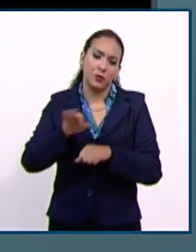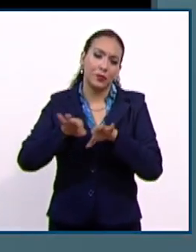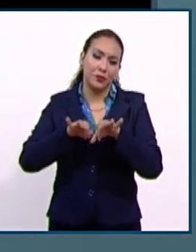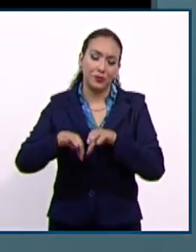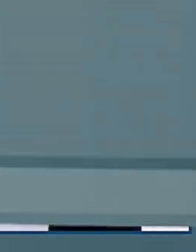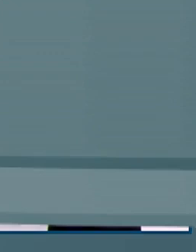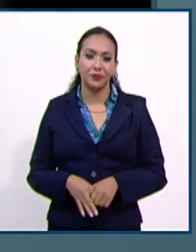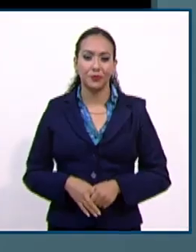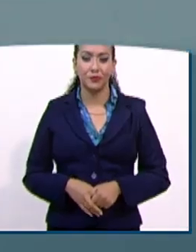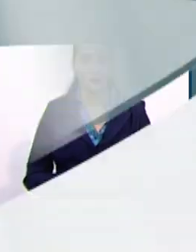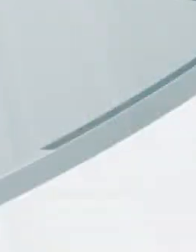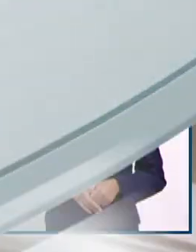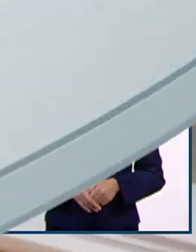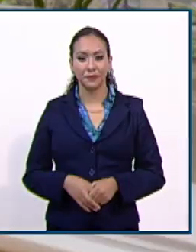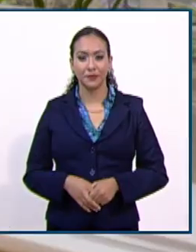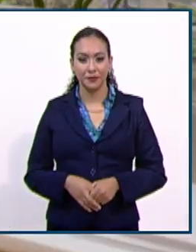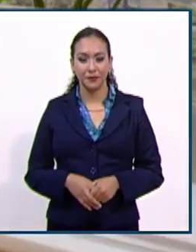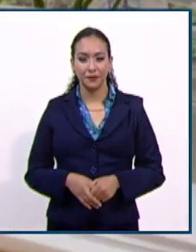país.